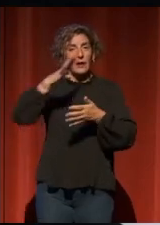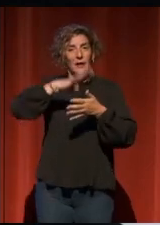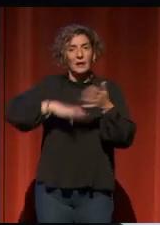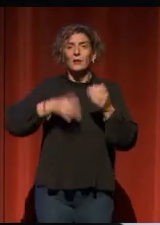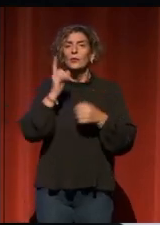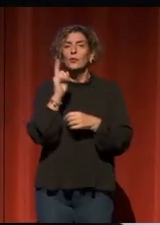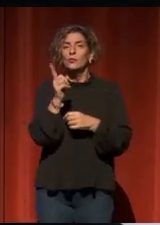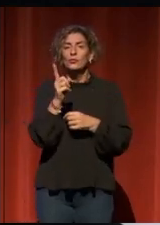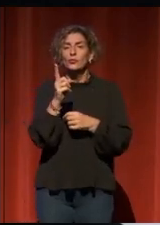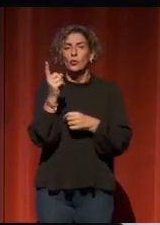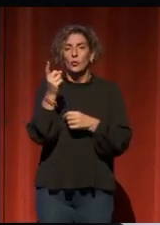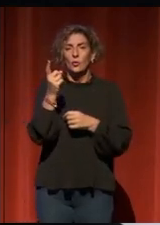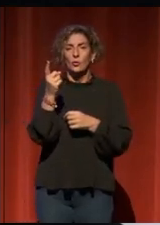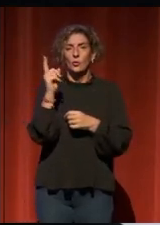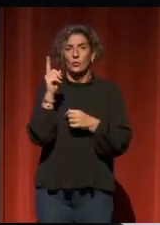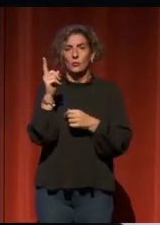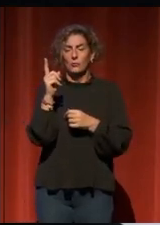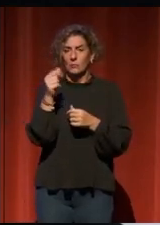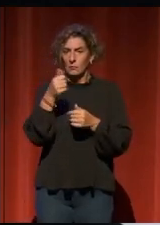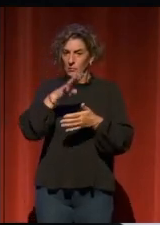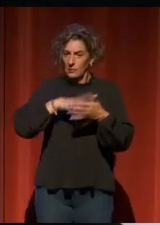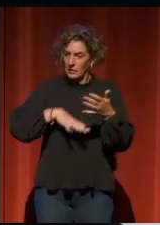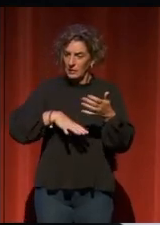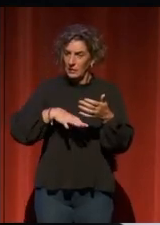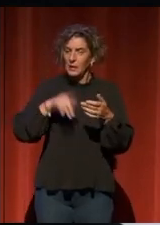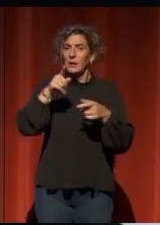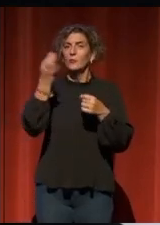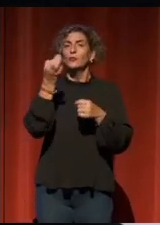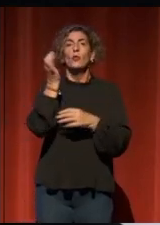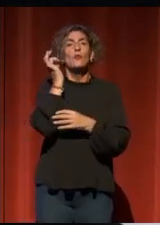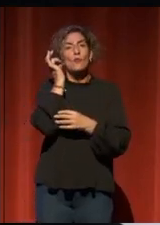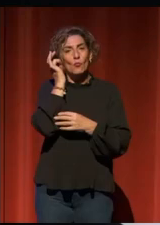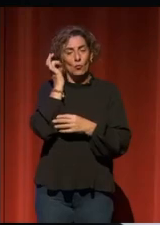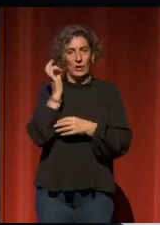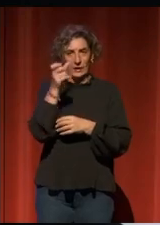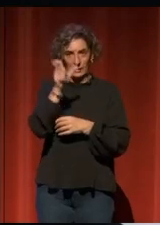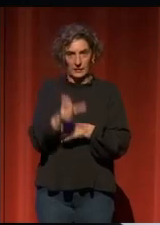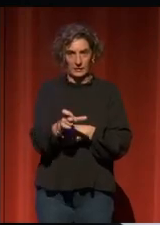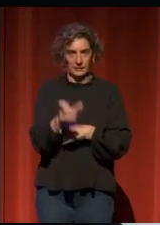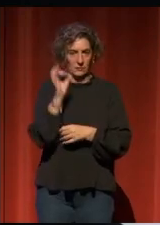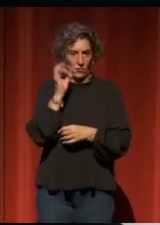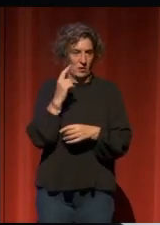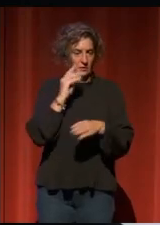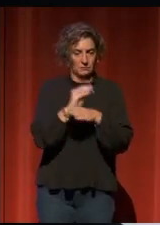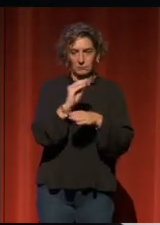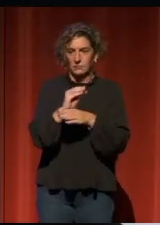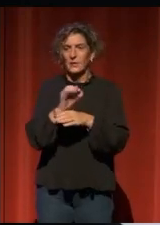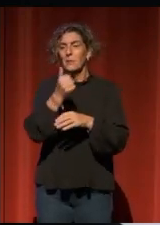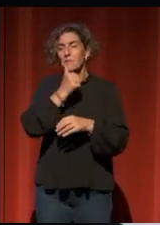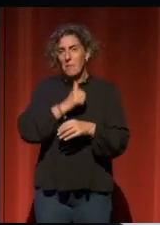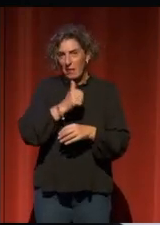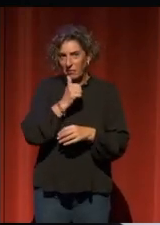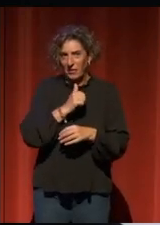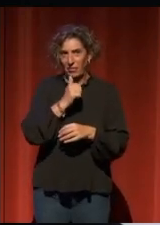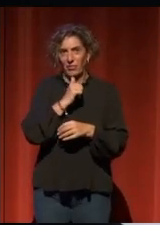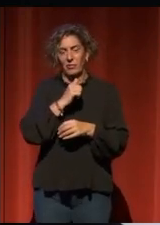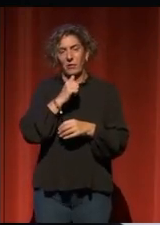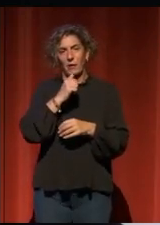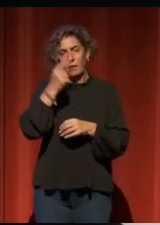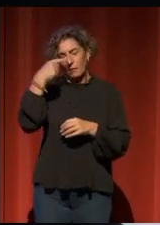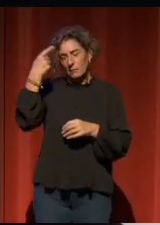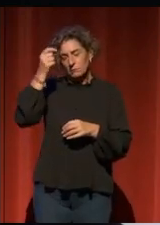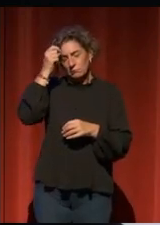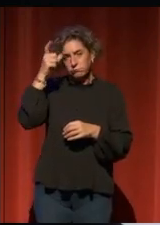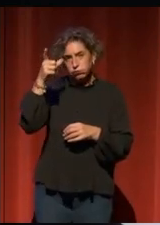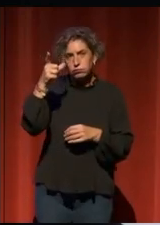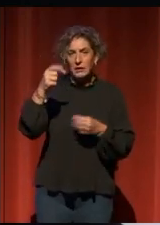había bibliotecarias, mujeres pacientes y cultas, de letra pequeña, casi